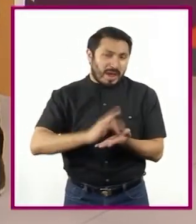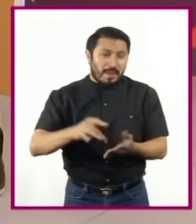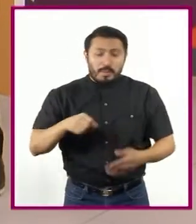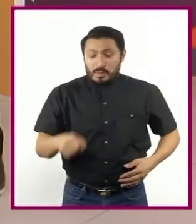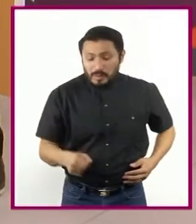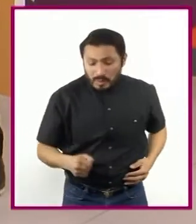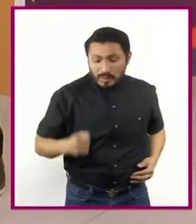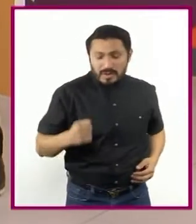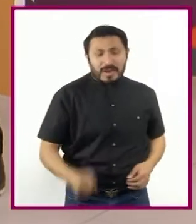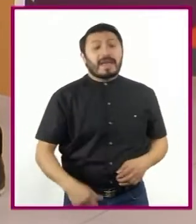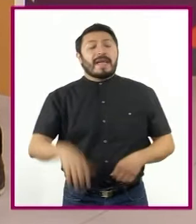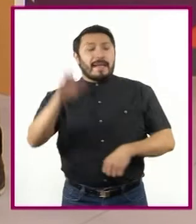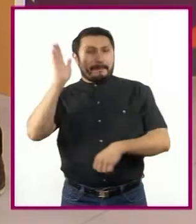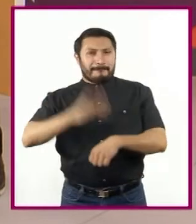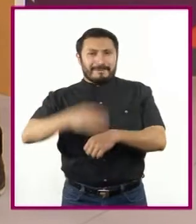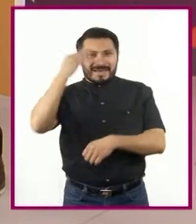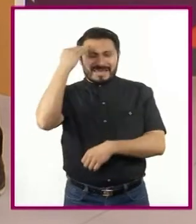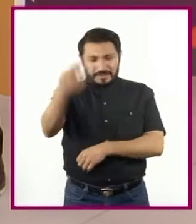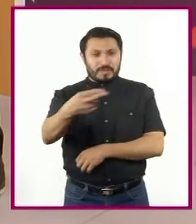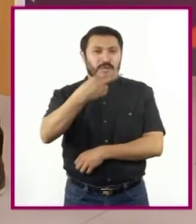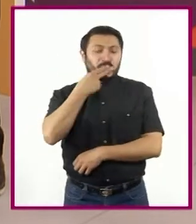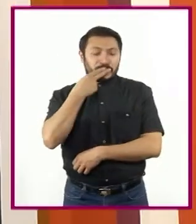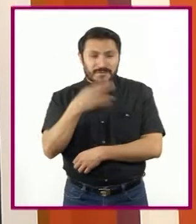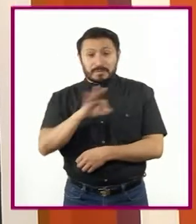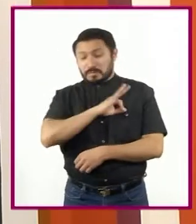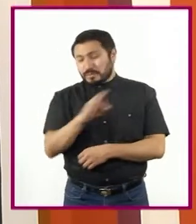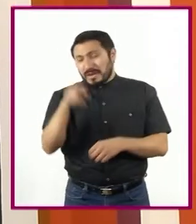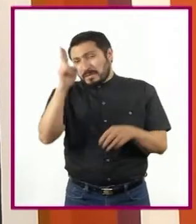más durabilidad. Se pueden decorar